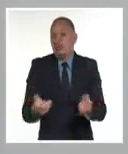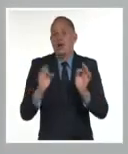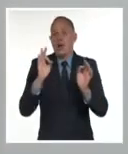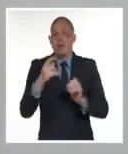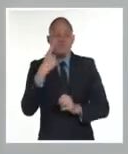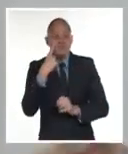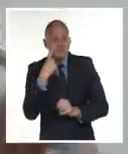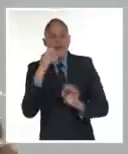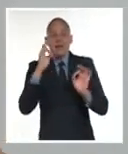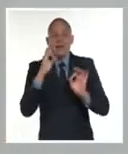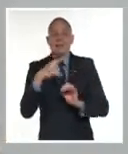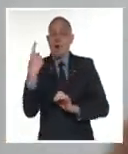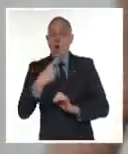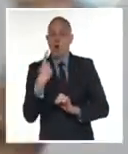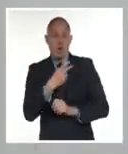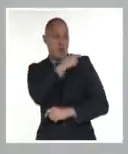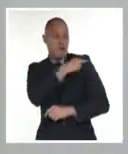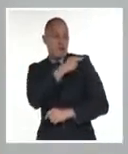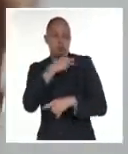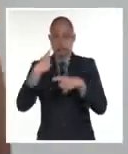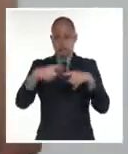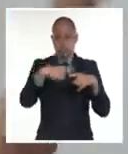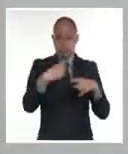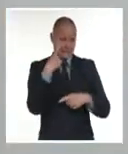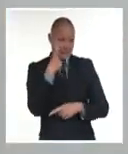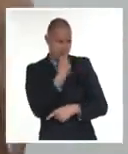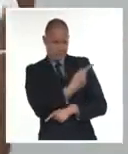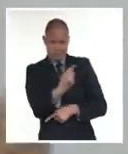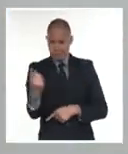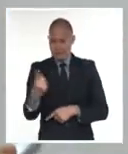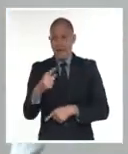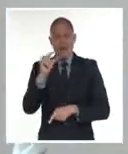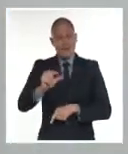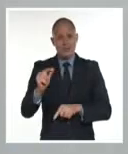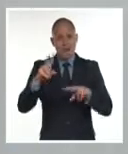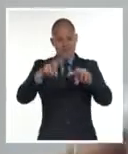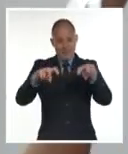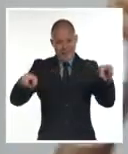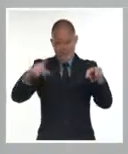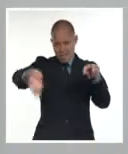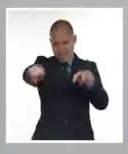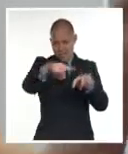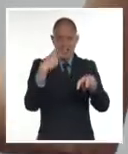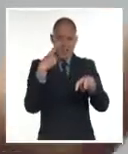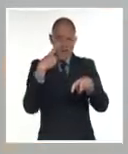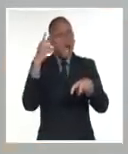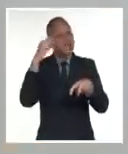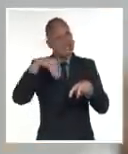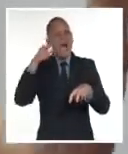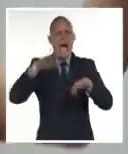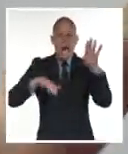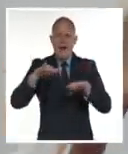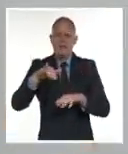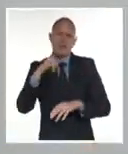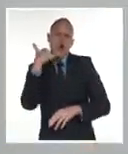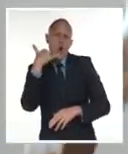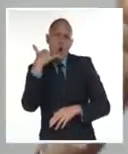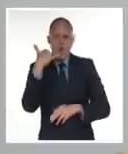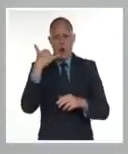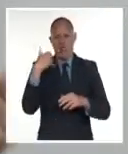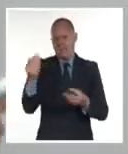que nuestro puesto, porque muchísimas personas de los que estamos aquí sentados y de los que están fuera de aquí, tenemos a veces un teléfono corporativo,